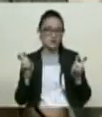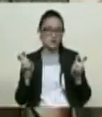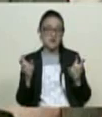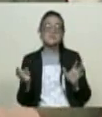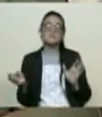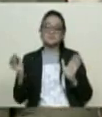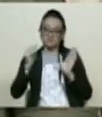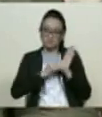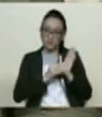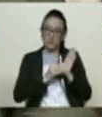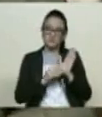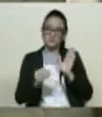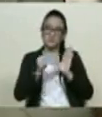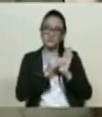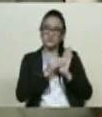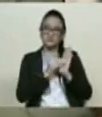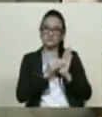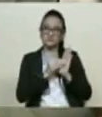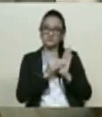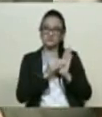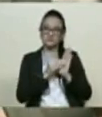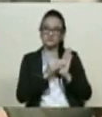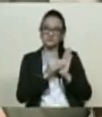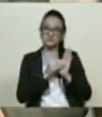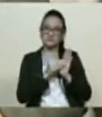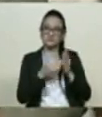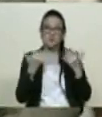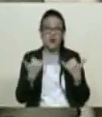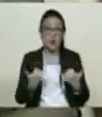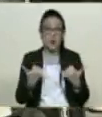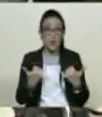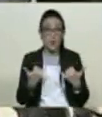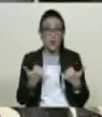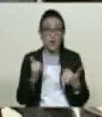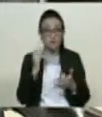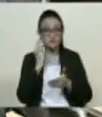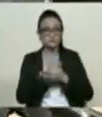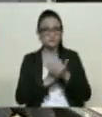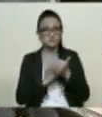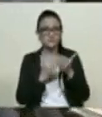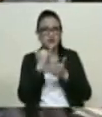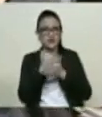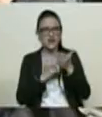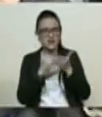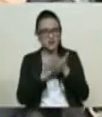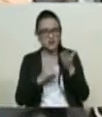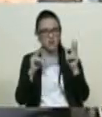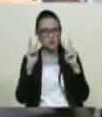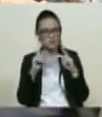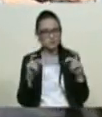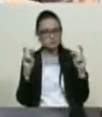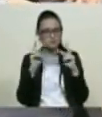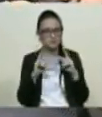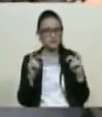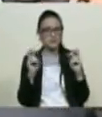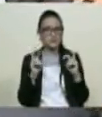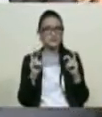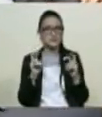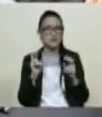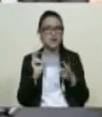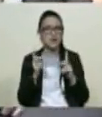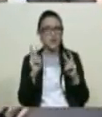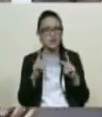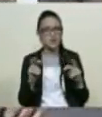incluimos, lo hemos venido incluyendo. Para ahora tenemos registro electoral que se audita. Algunos de estos auditorías